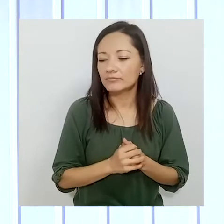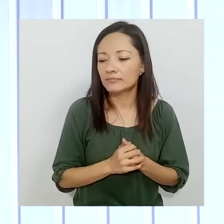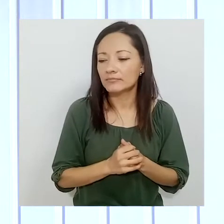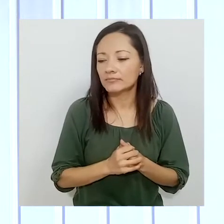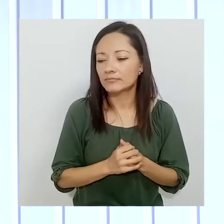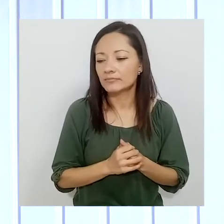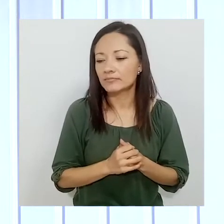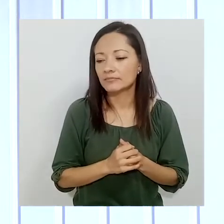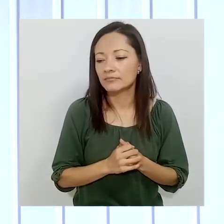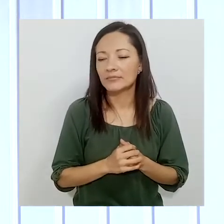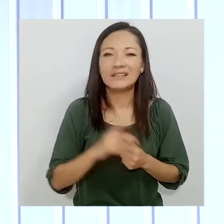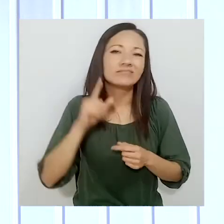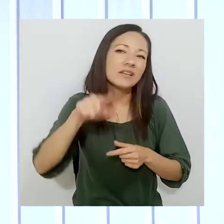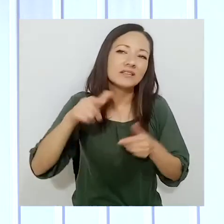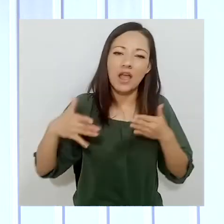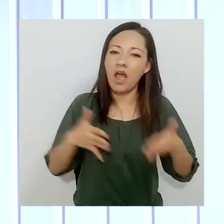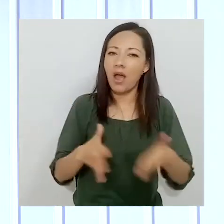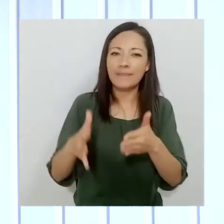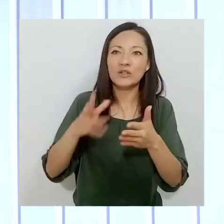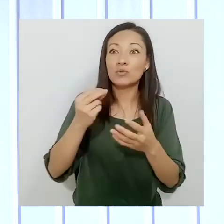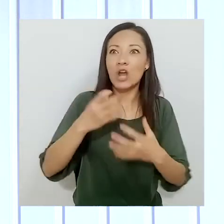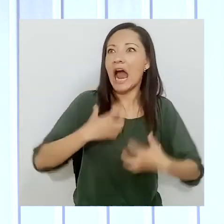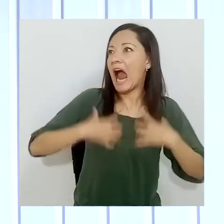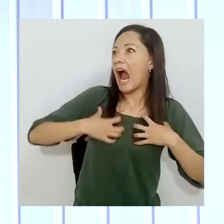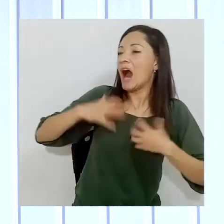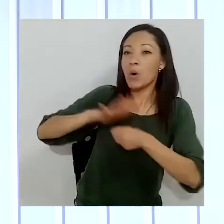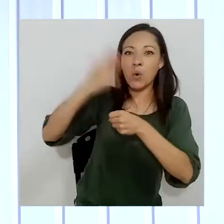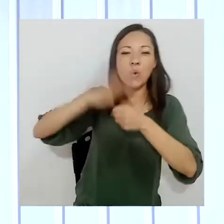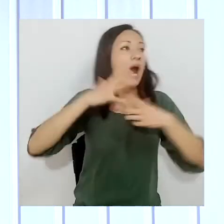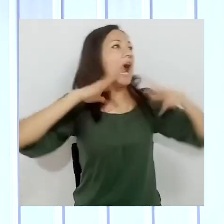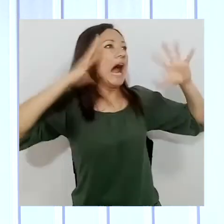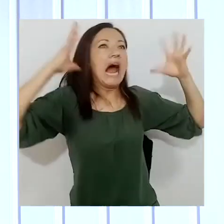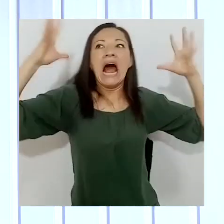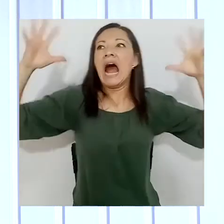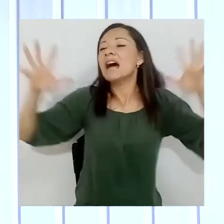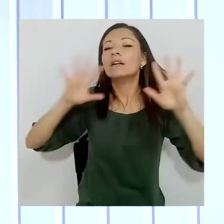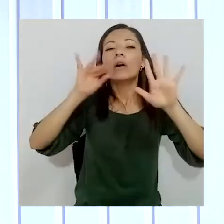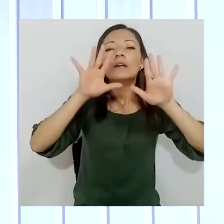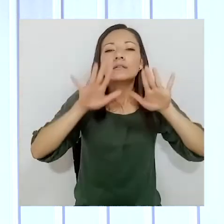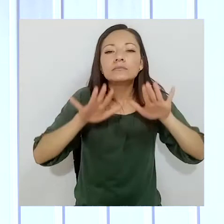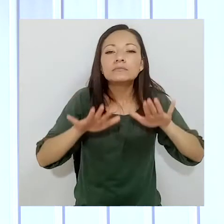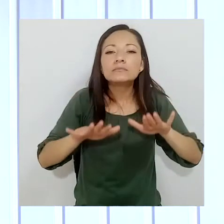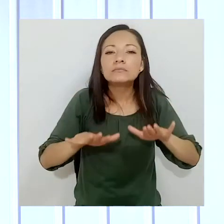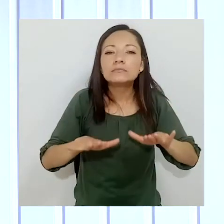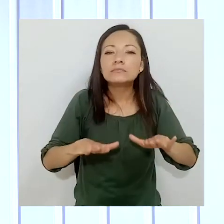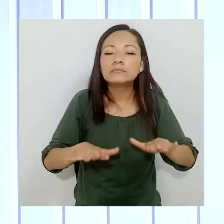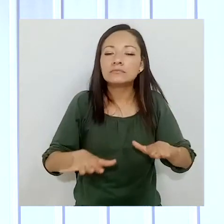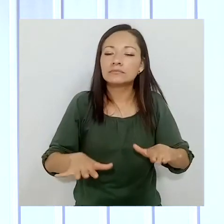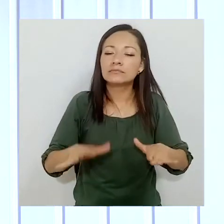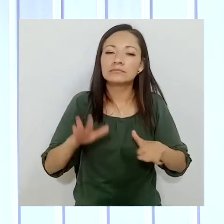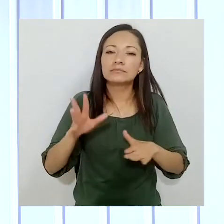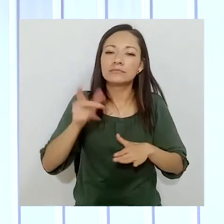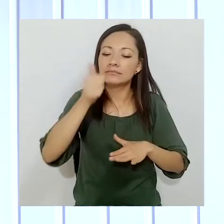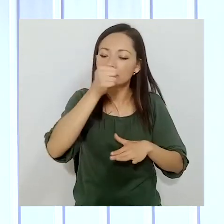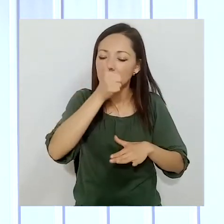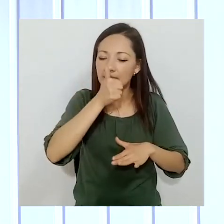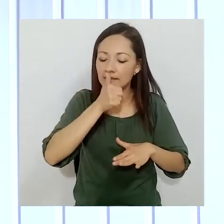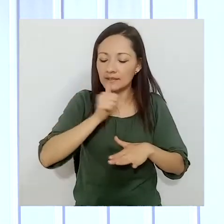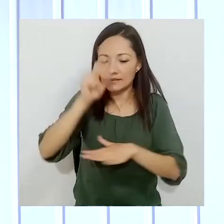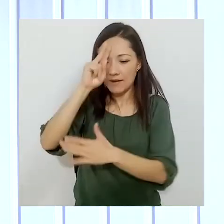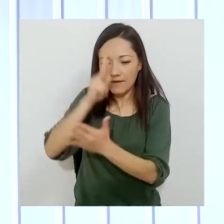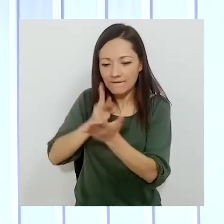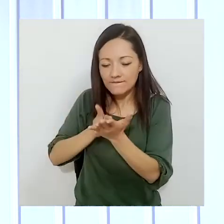No vale tanta fervor. Lo que vale más es la fidelidad,